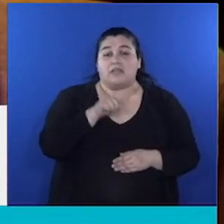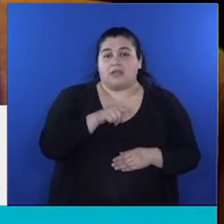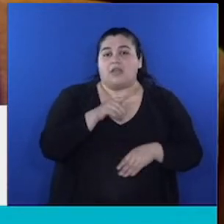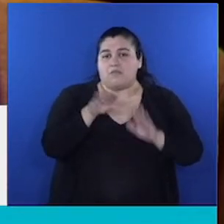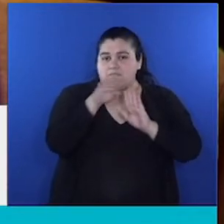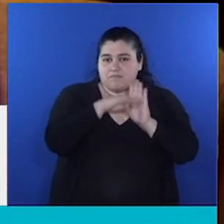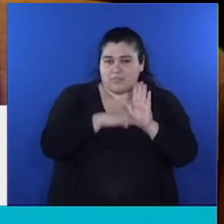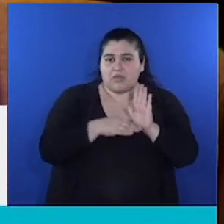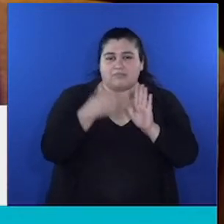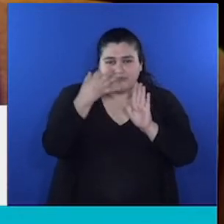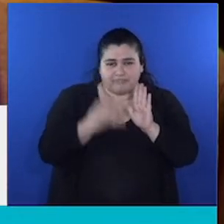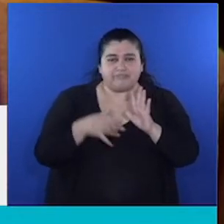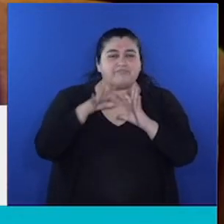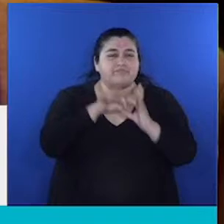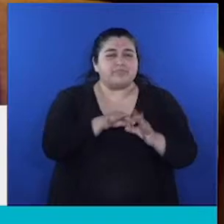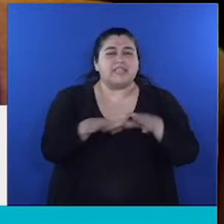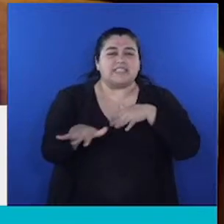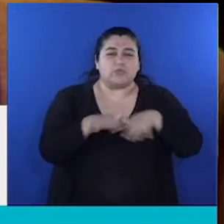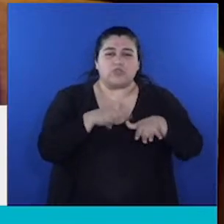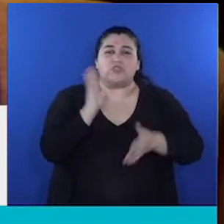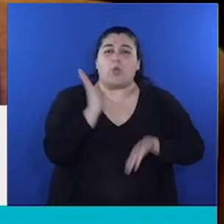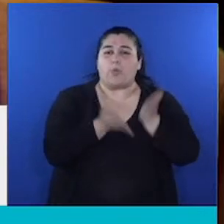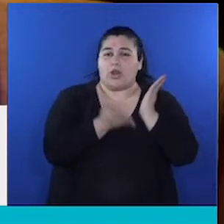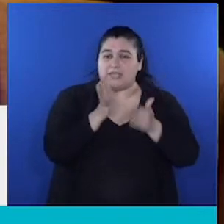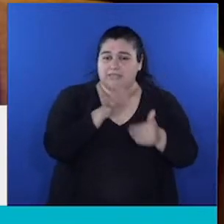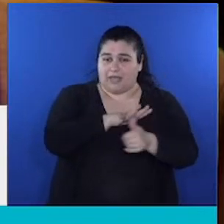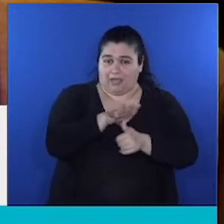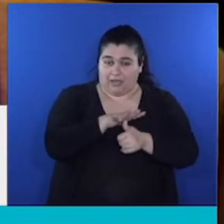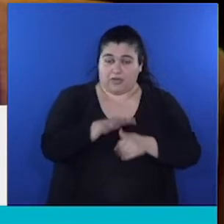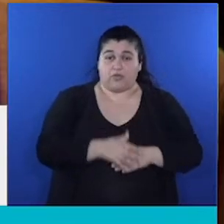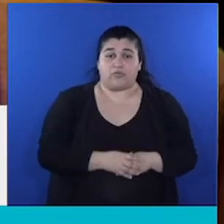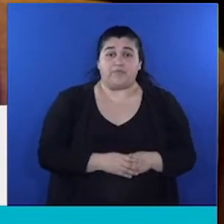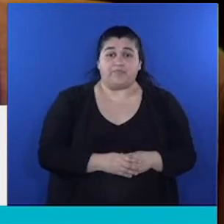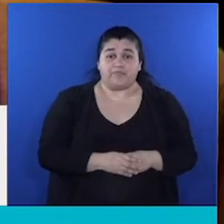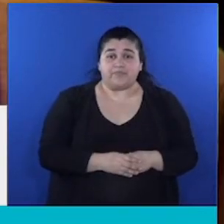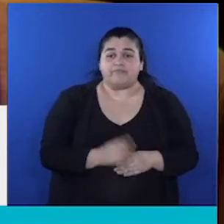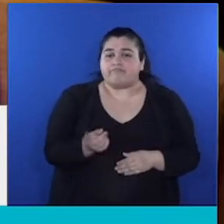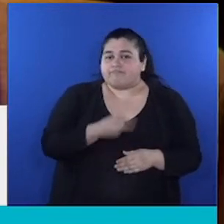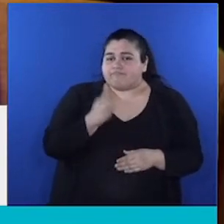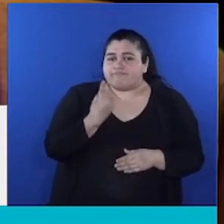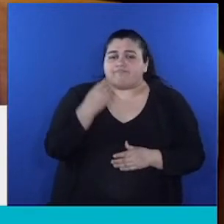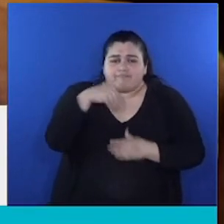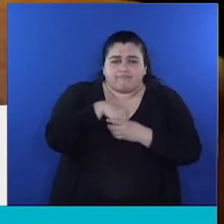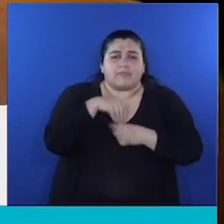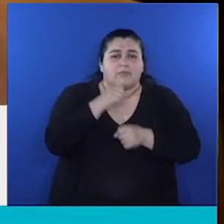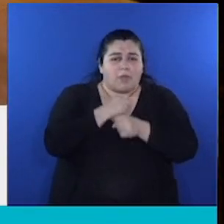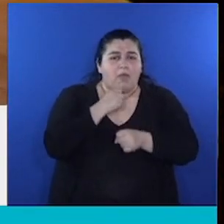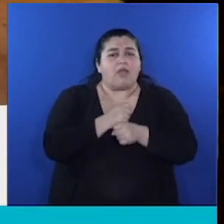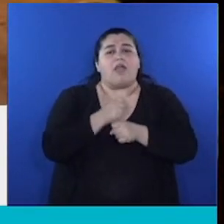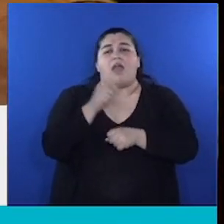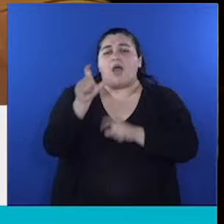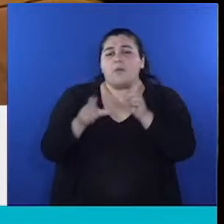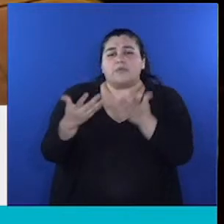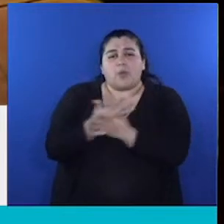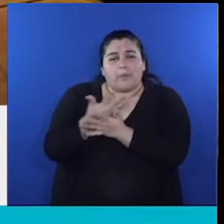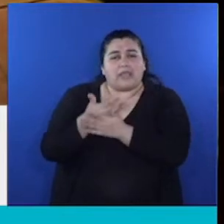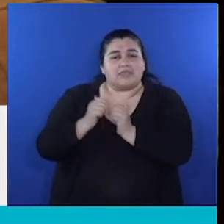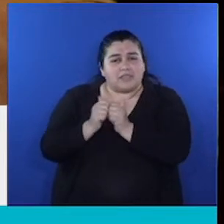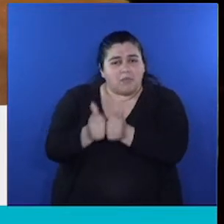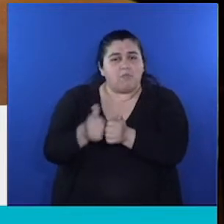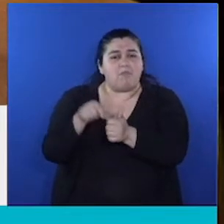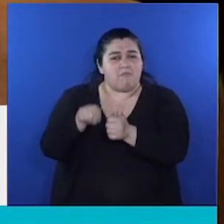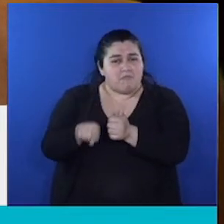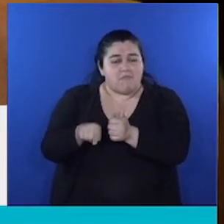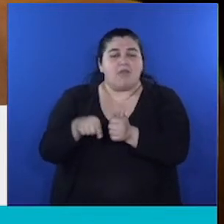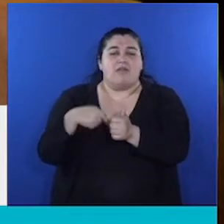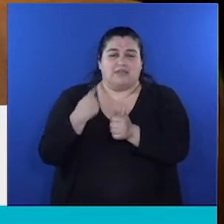aplicable en las situaciones de violencia de género. Quienes nos toca trabajar o acompañar a víctimas en este tipo de situaciones sabemos que la